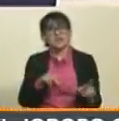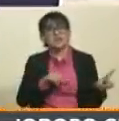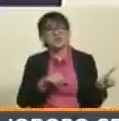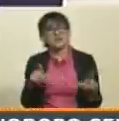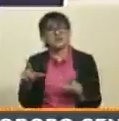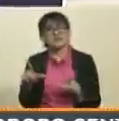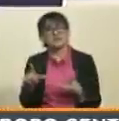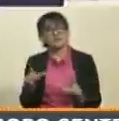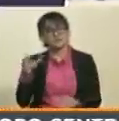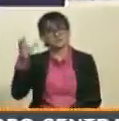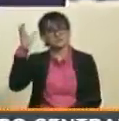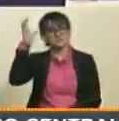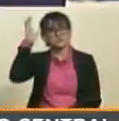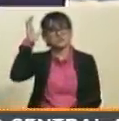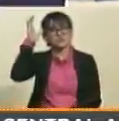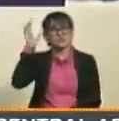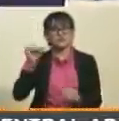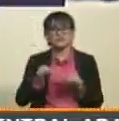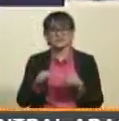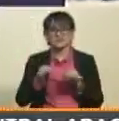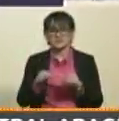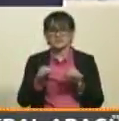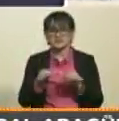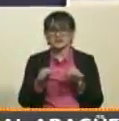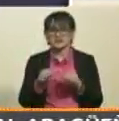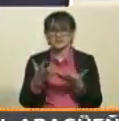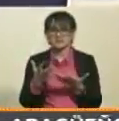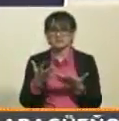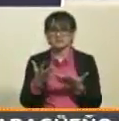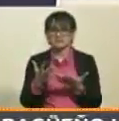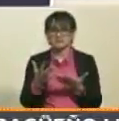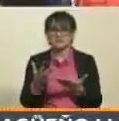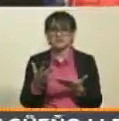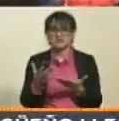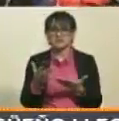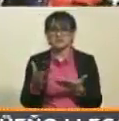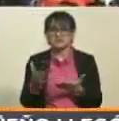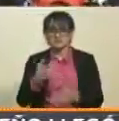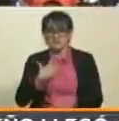con sabiduría seguir gobernando la patria.